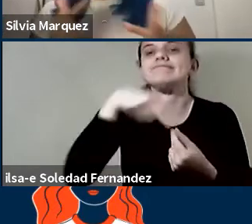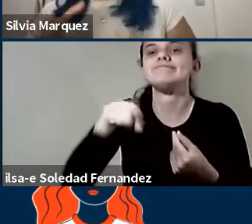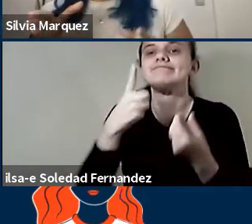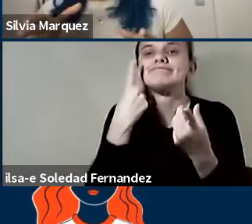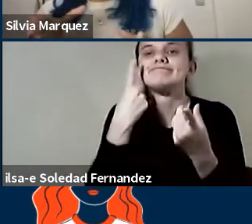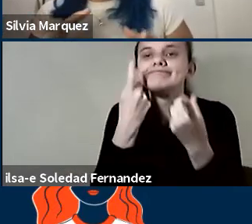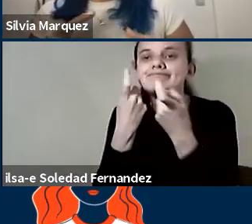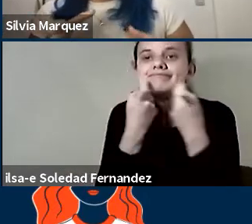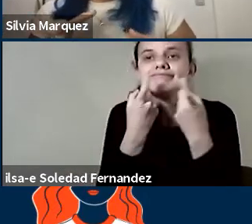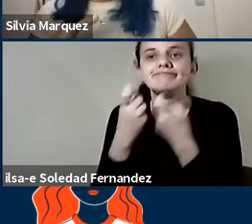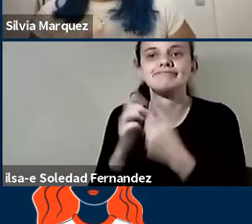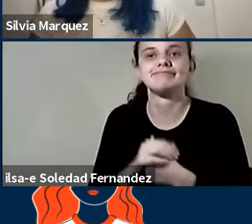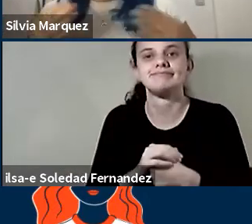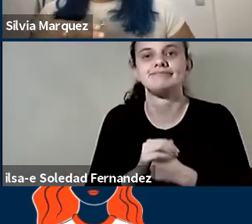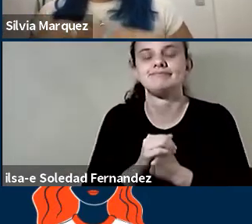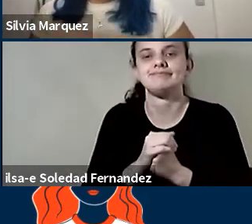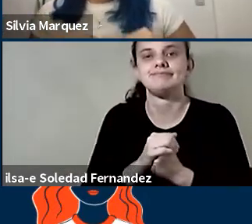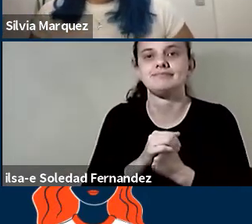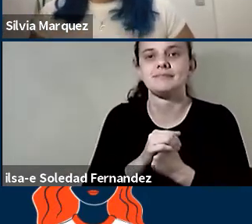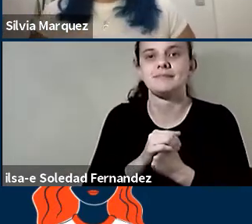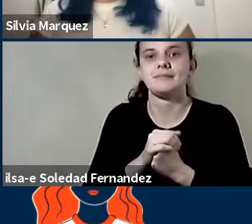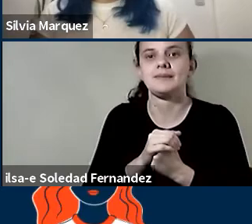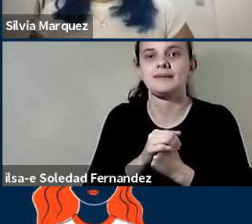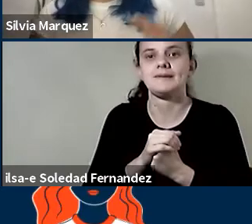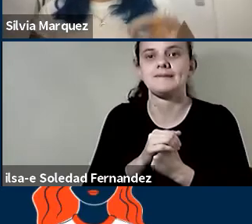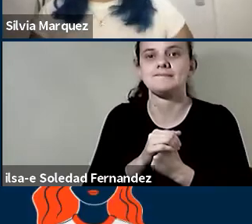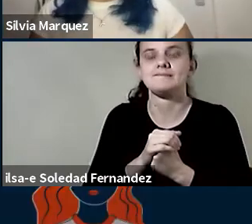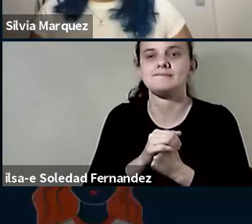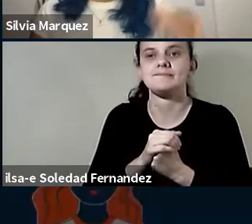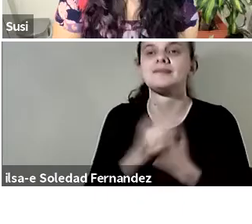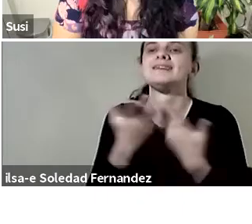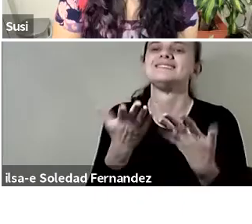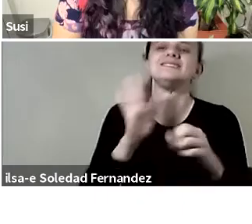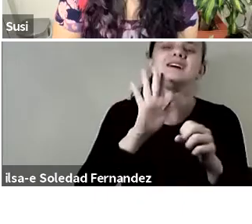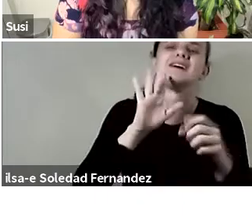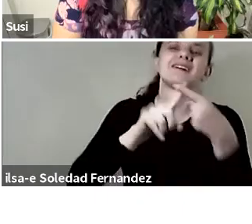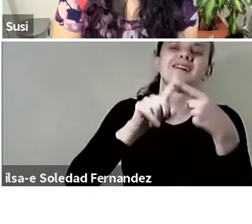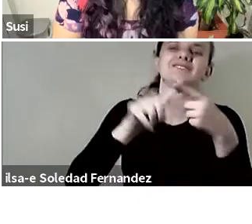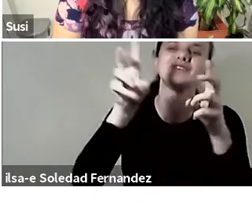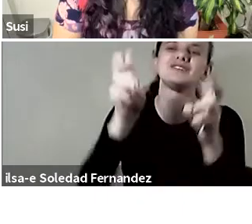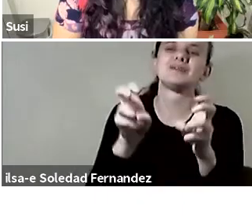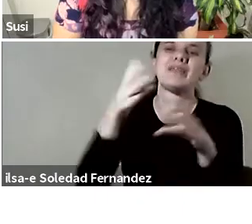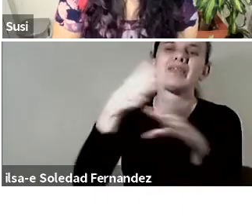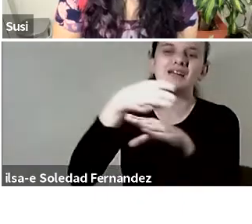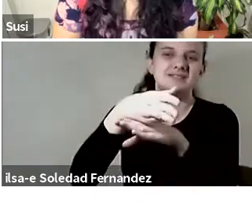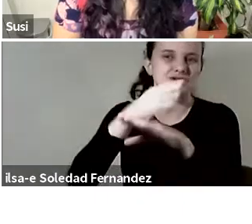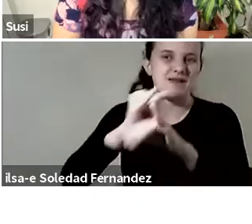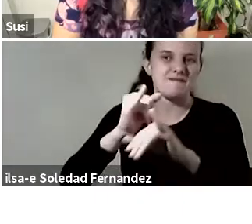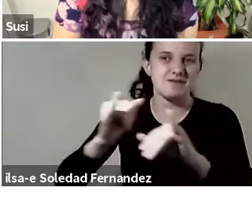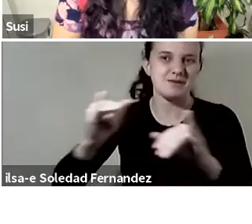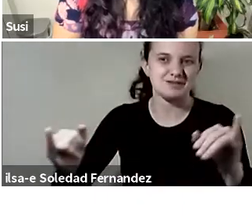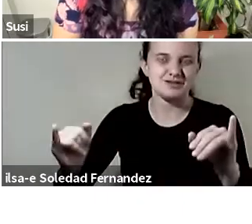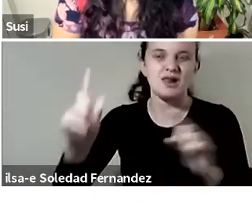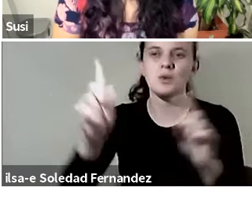que pueda ser, básicamente, percibido por las personas. Susi, Exacto. acá Esto tiene que ver con lo que habíamos hablado de